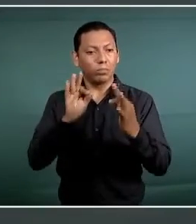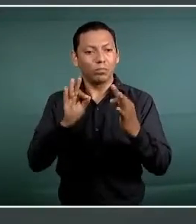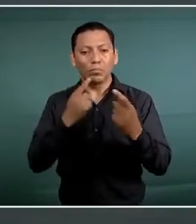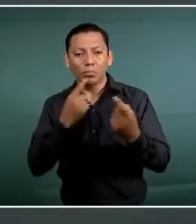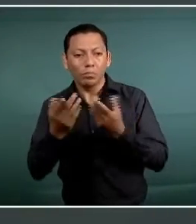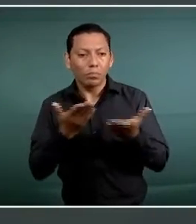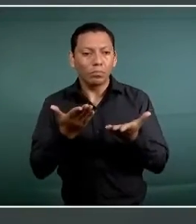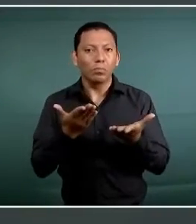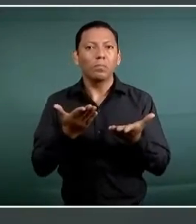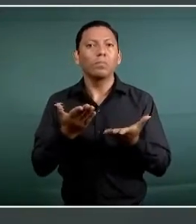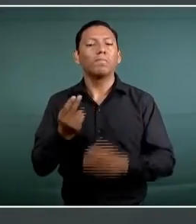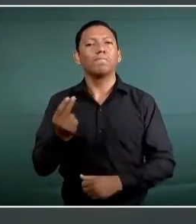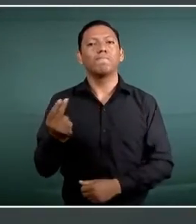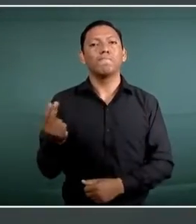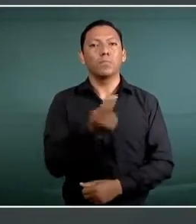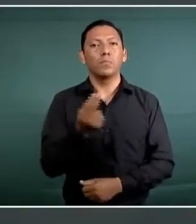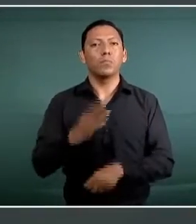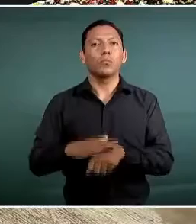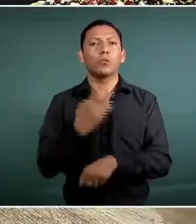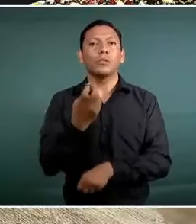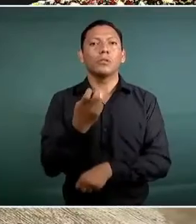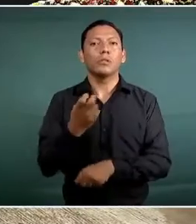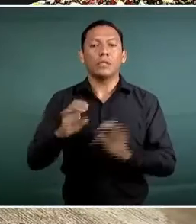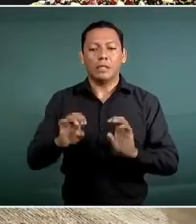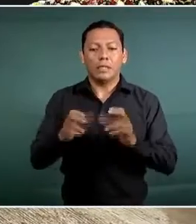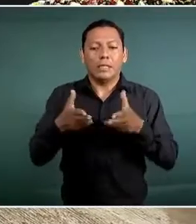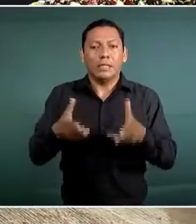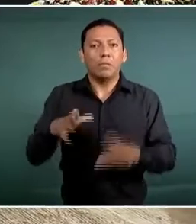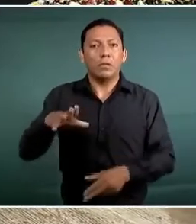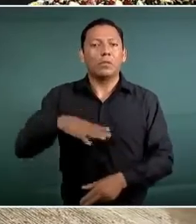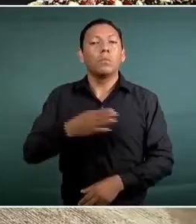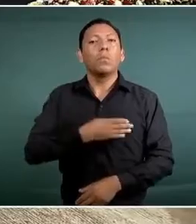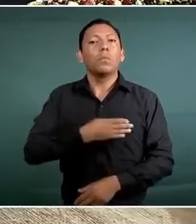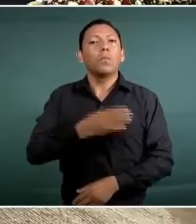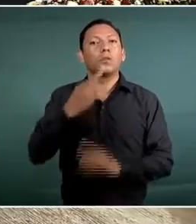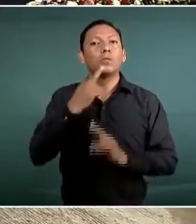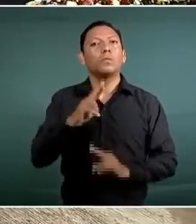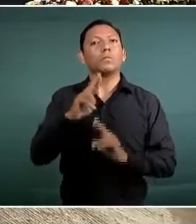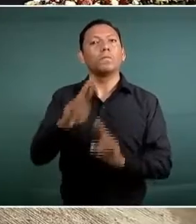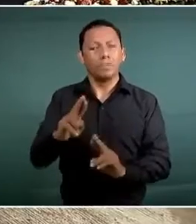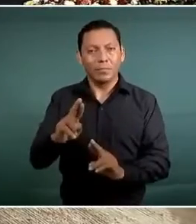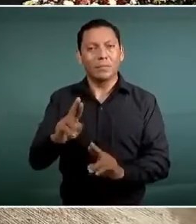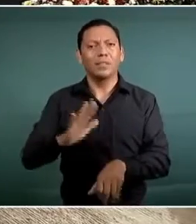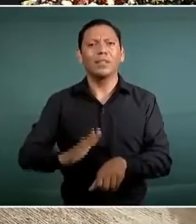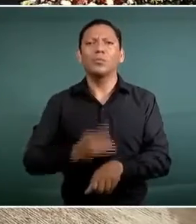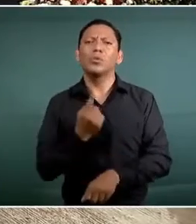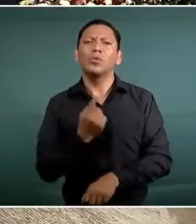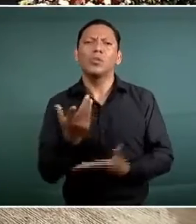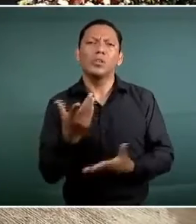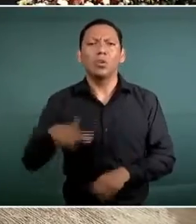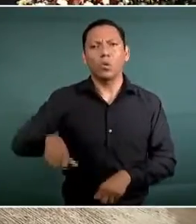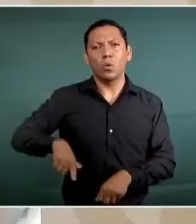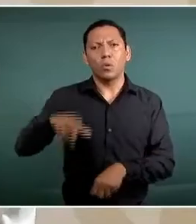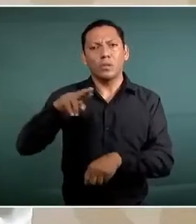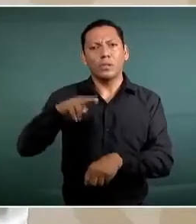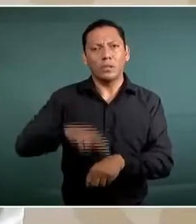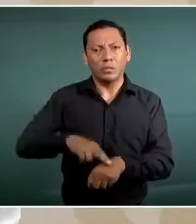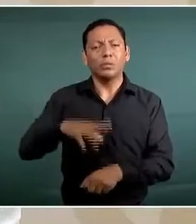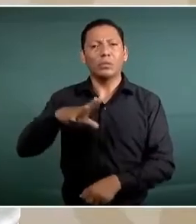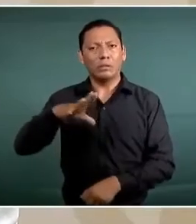Por eso en Chiapas hay buenos resultados, porque el gobernador